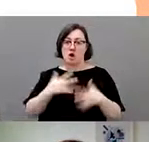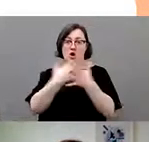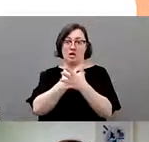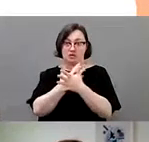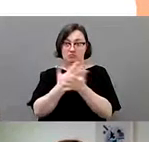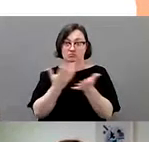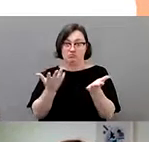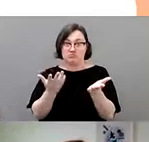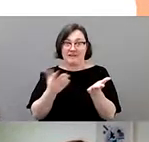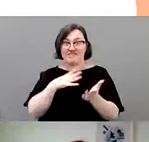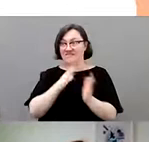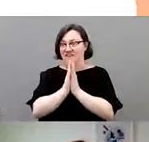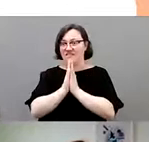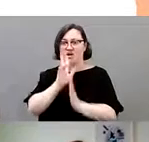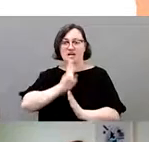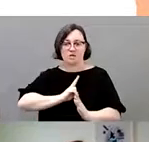me la diera, si puede ser.